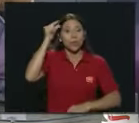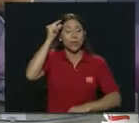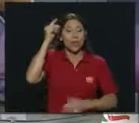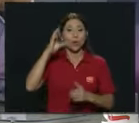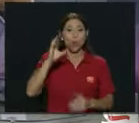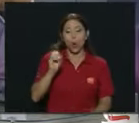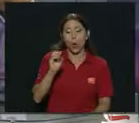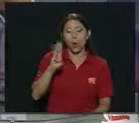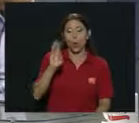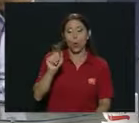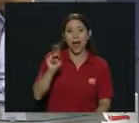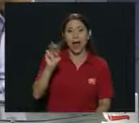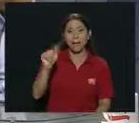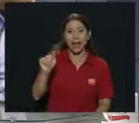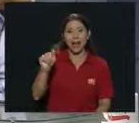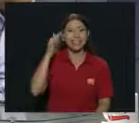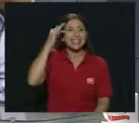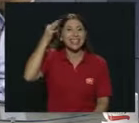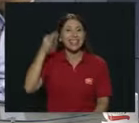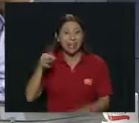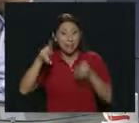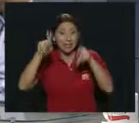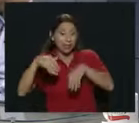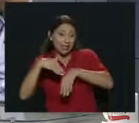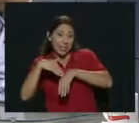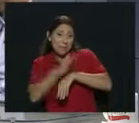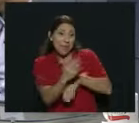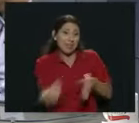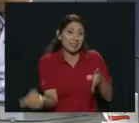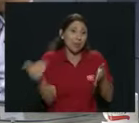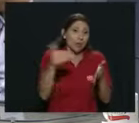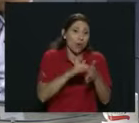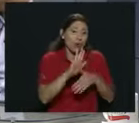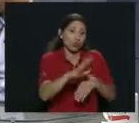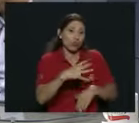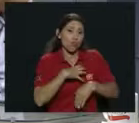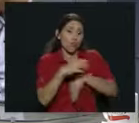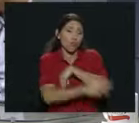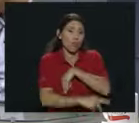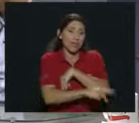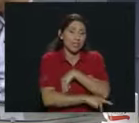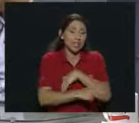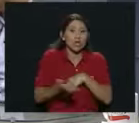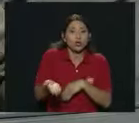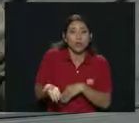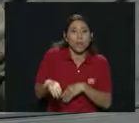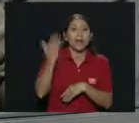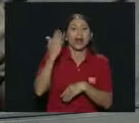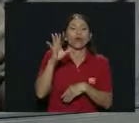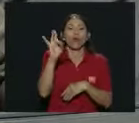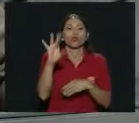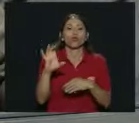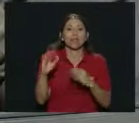calcula que las deportaciones superaron las 800.000 personas en 8 años de gobierno.